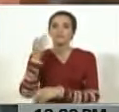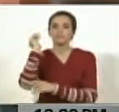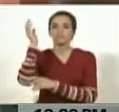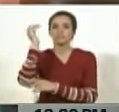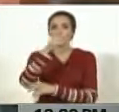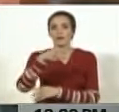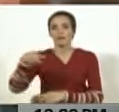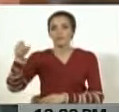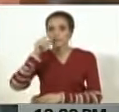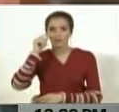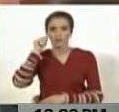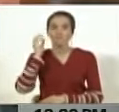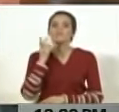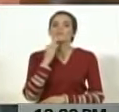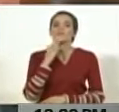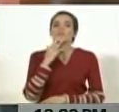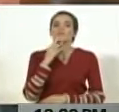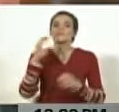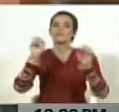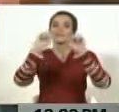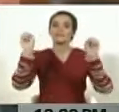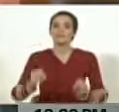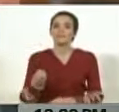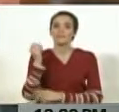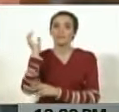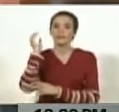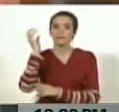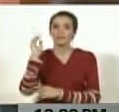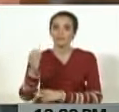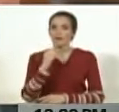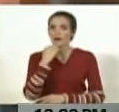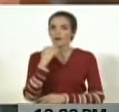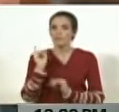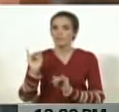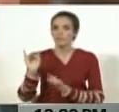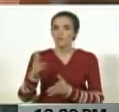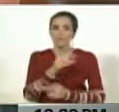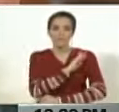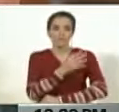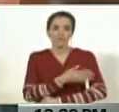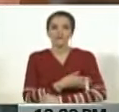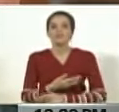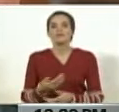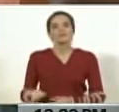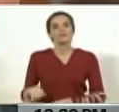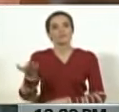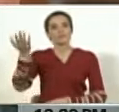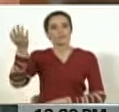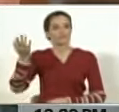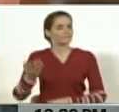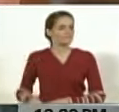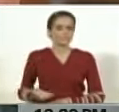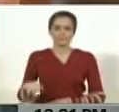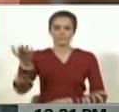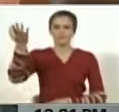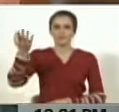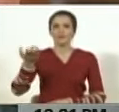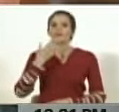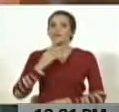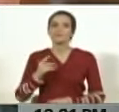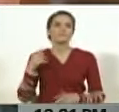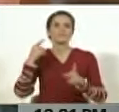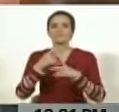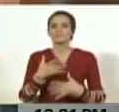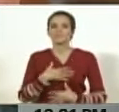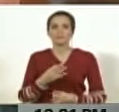parlamentarios. Cuando el sistema es parlamentario, el Parlamento es un poder esencial, esencialísimo, es determinante,